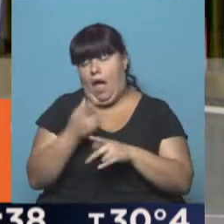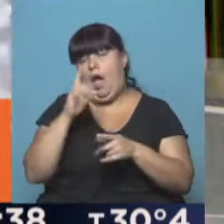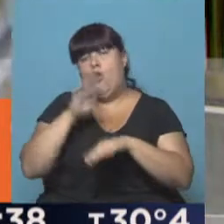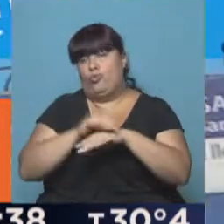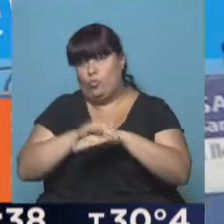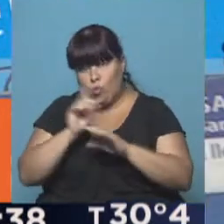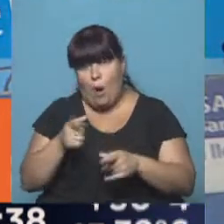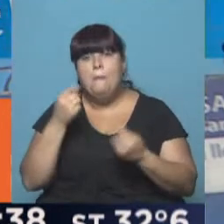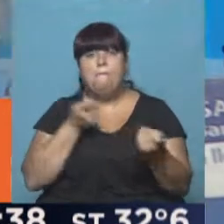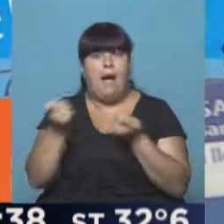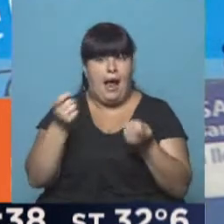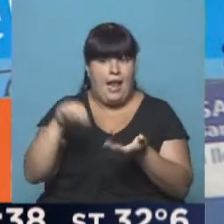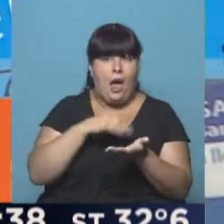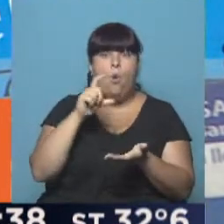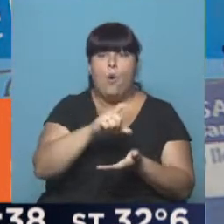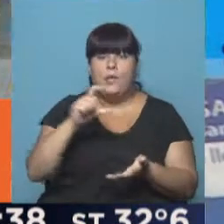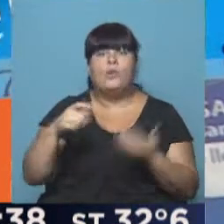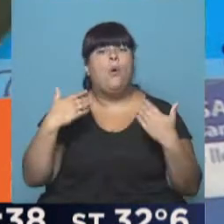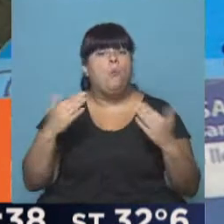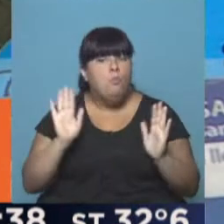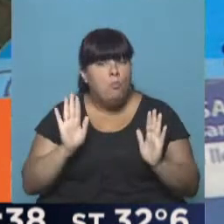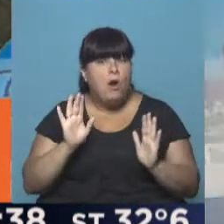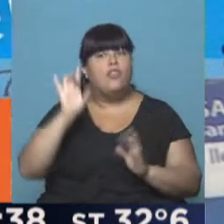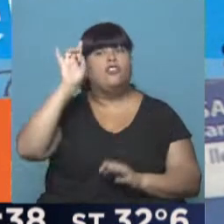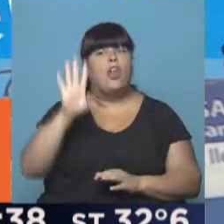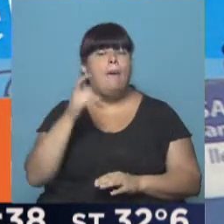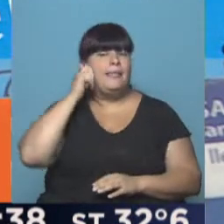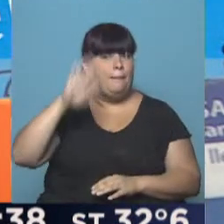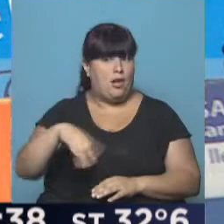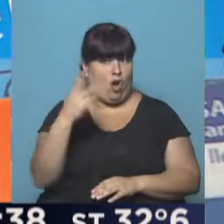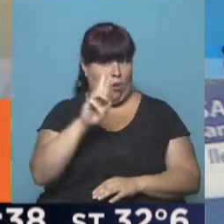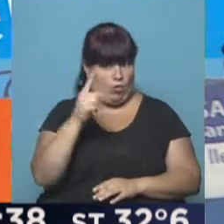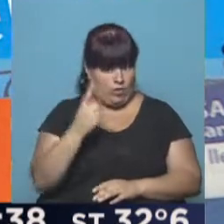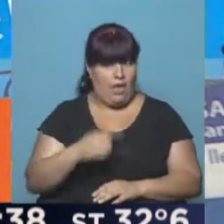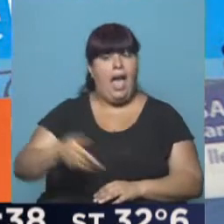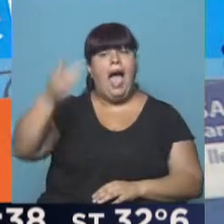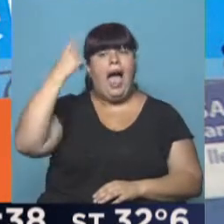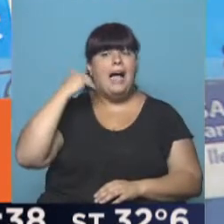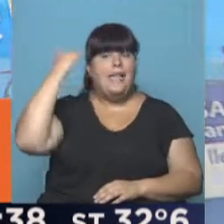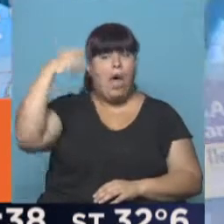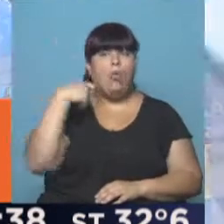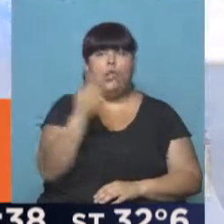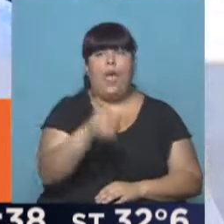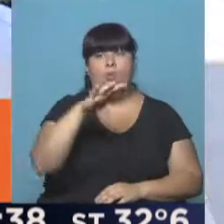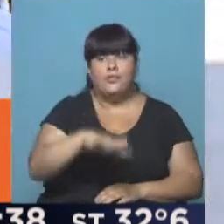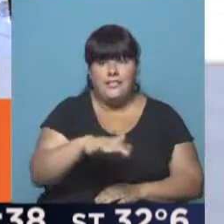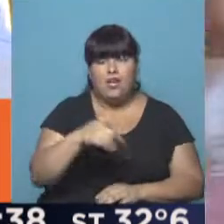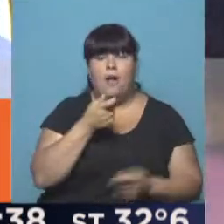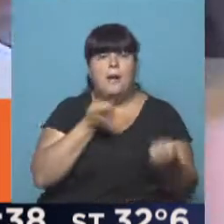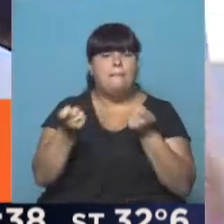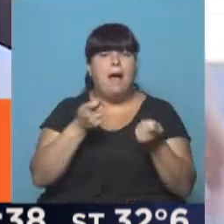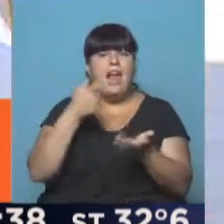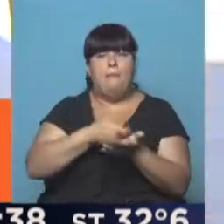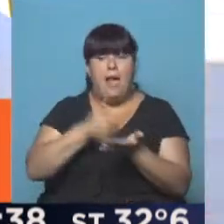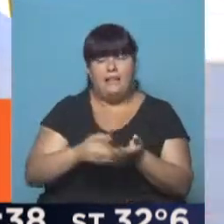madre o tutor para operar cada cuenta puede tener sólo un menor autorizado antes un adulto le daba un chico cuando se manejaba